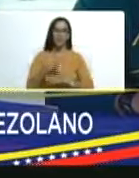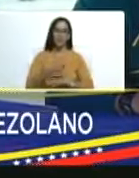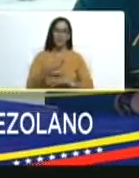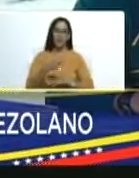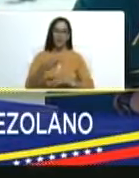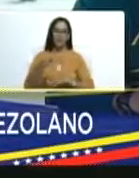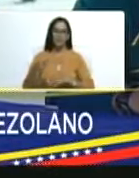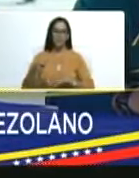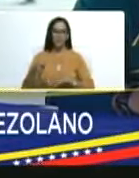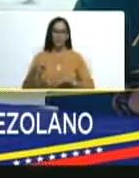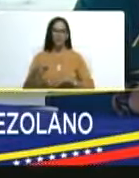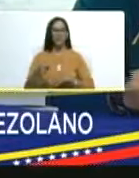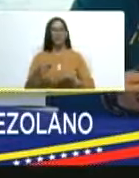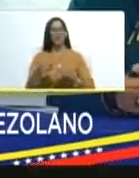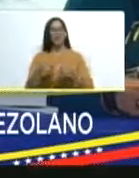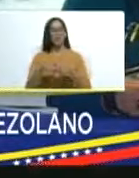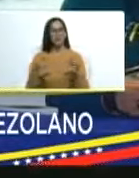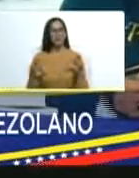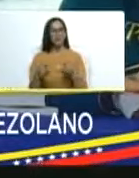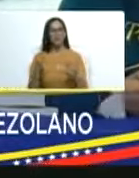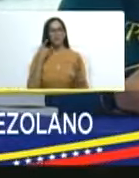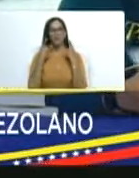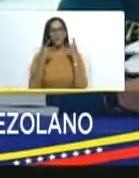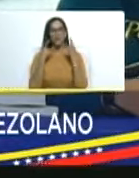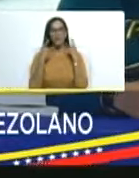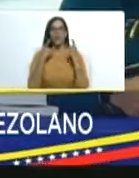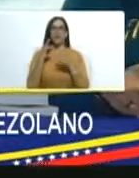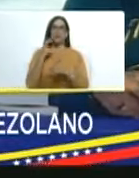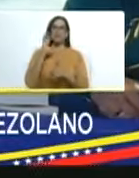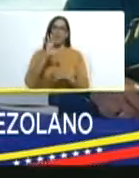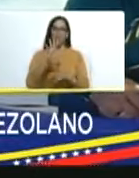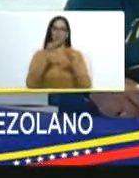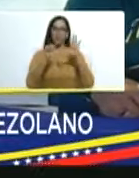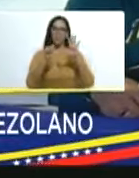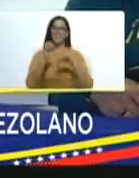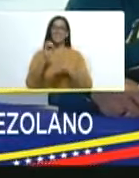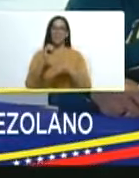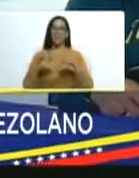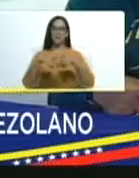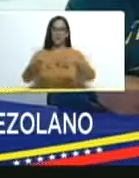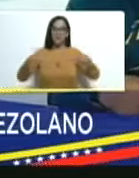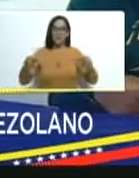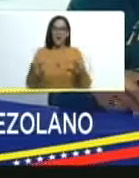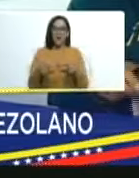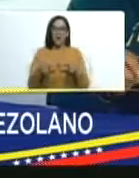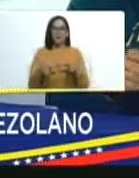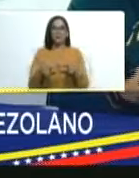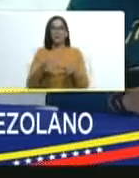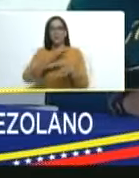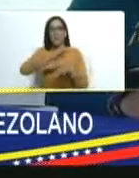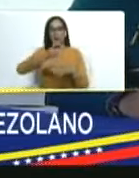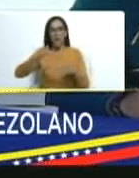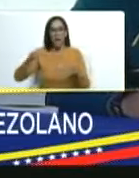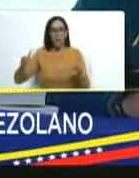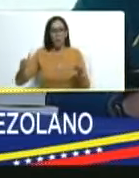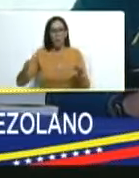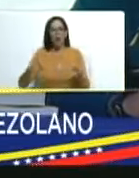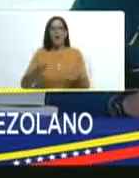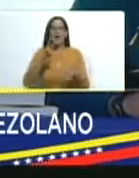financiamientos en aras de reactivar 560 hectáreas de espejo de agua equivalente